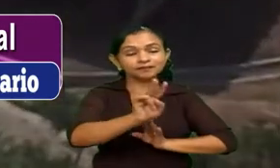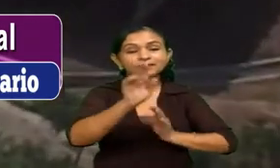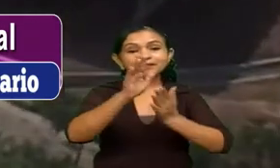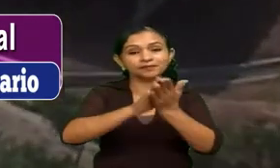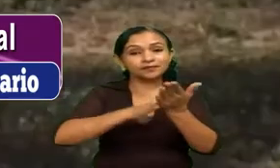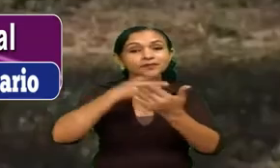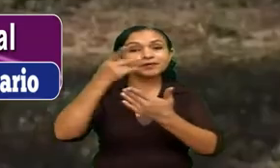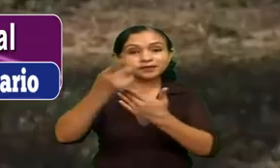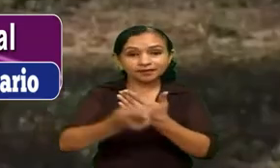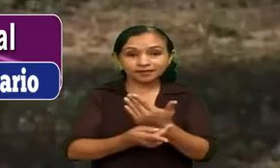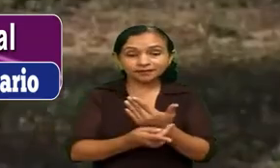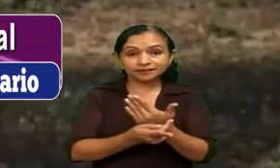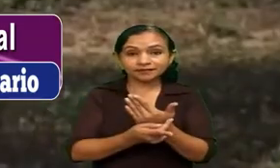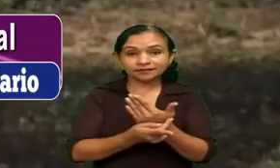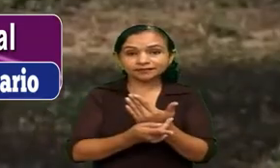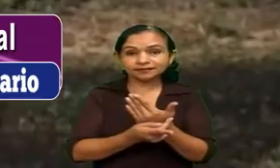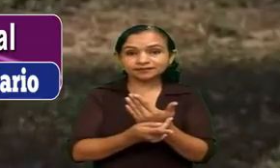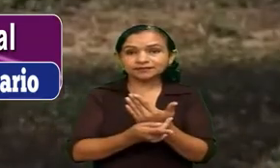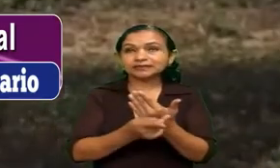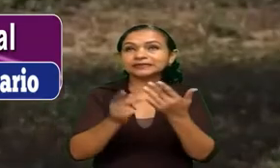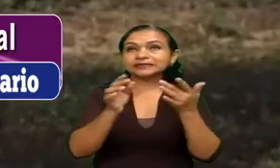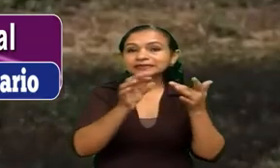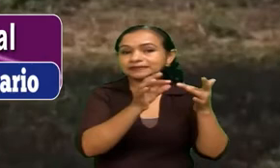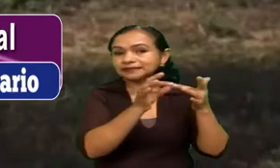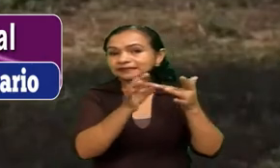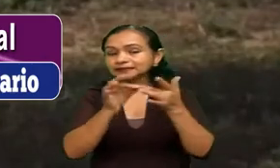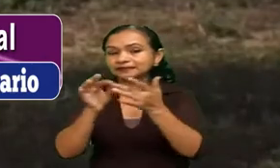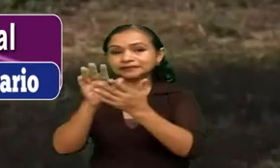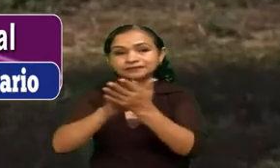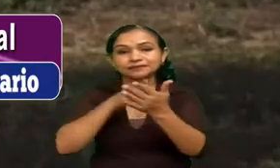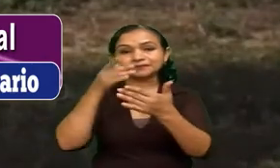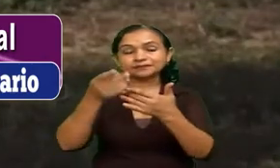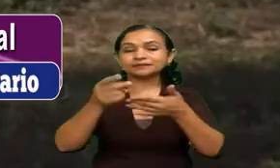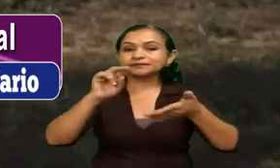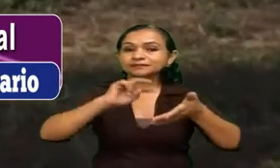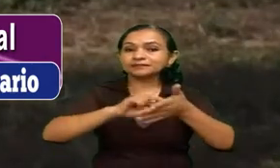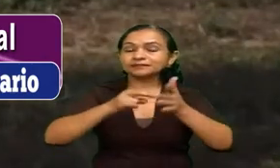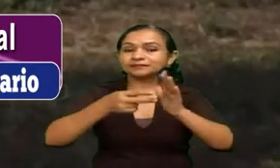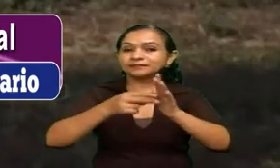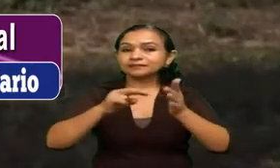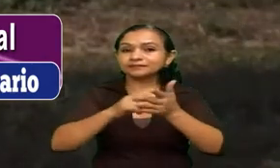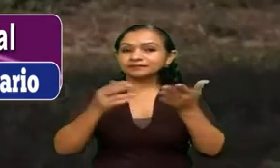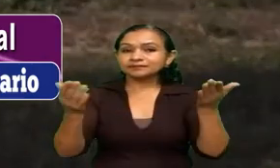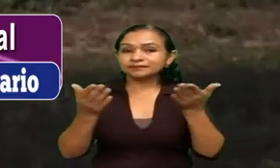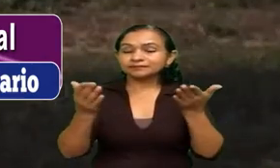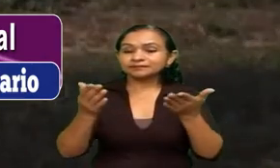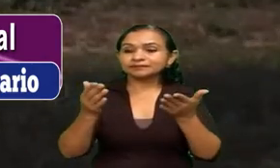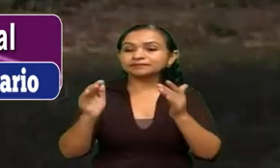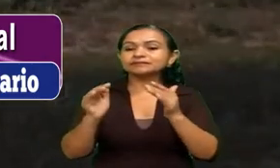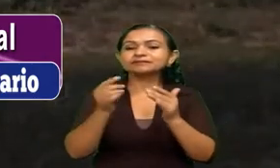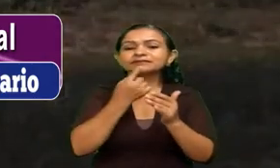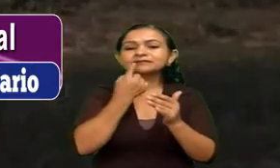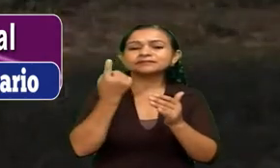programa, por eso es único, sí, sí, en el sentido de que le lleva la energía a todas las